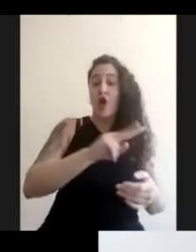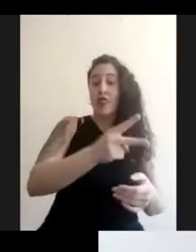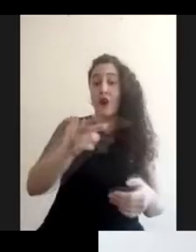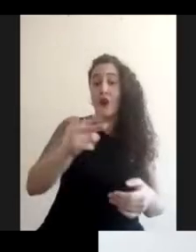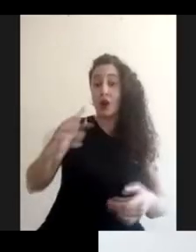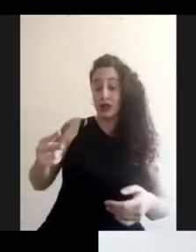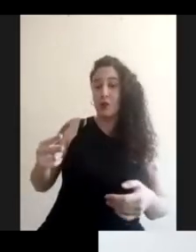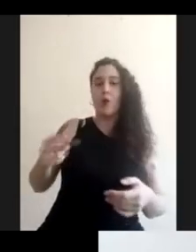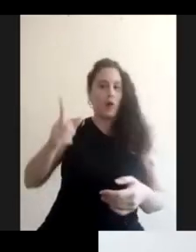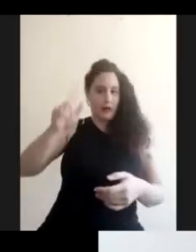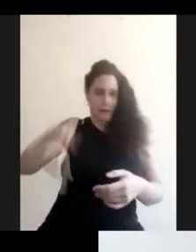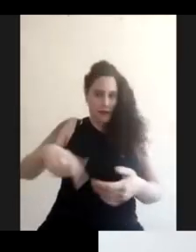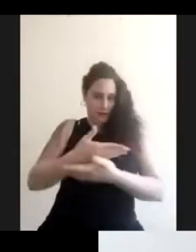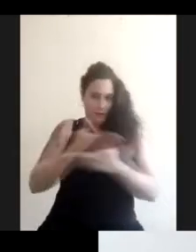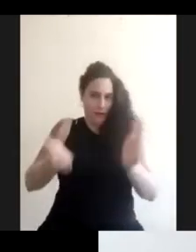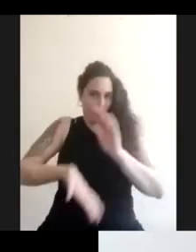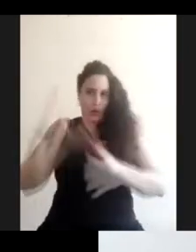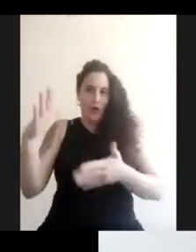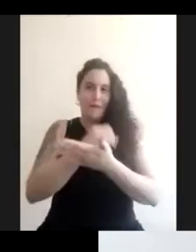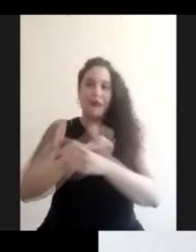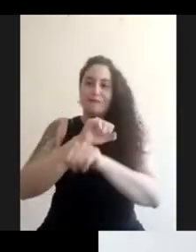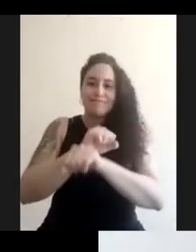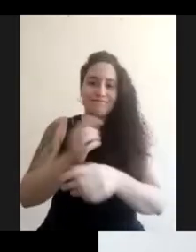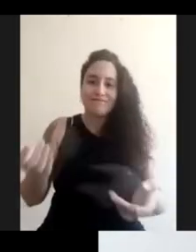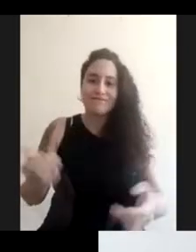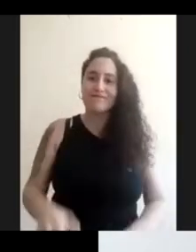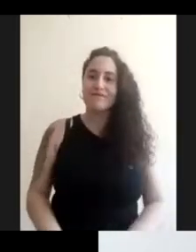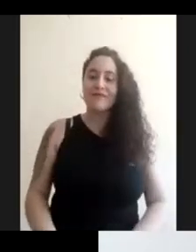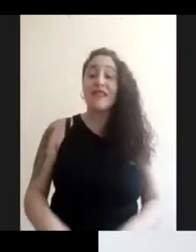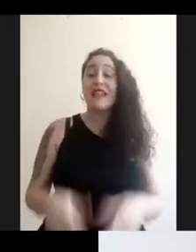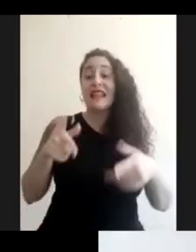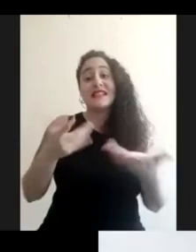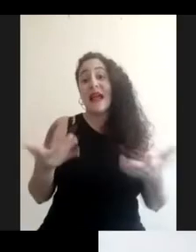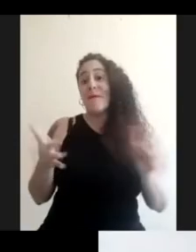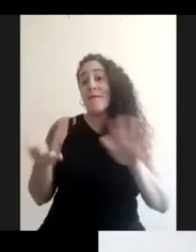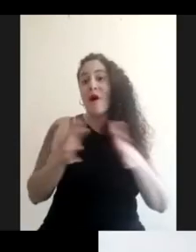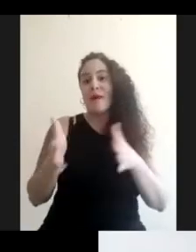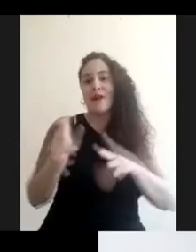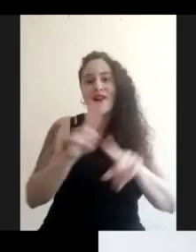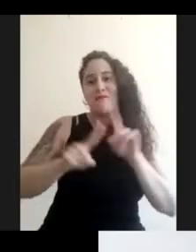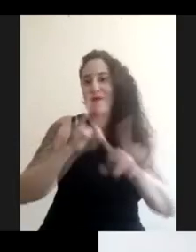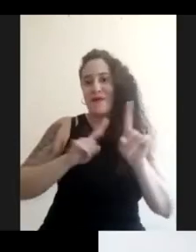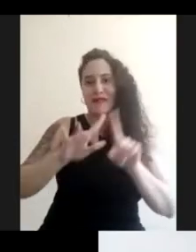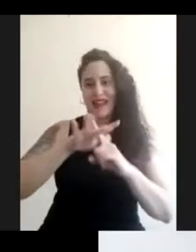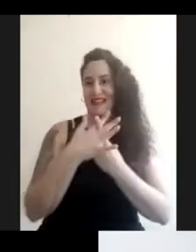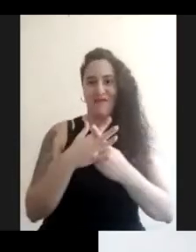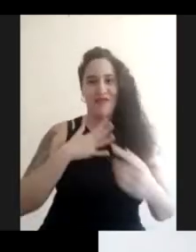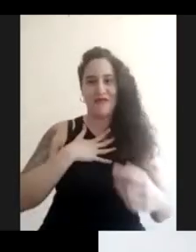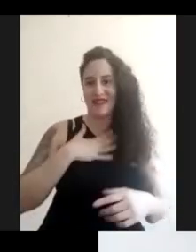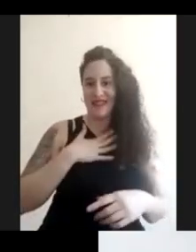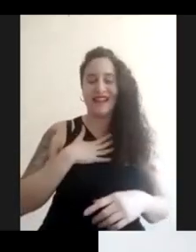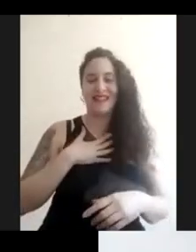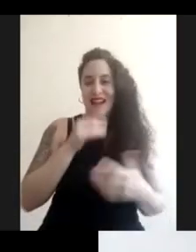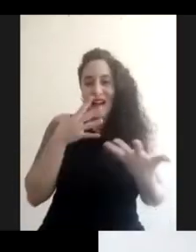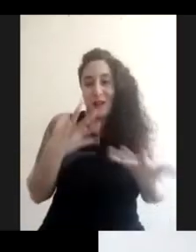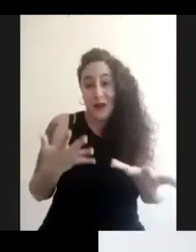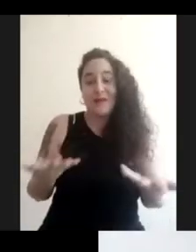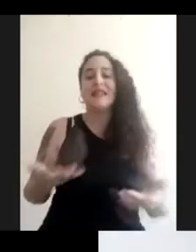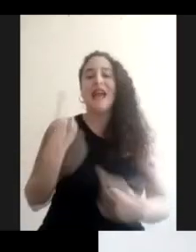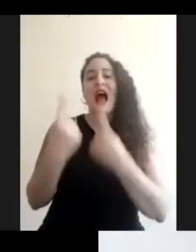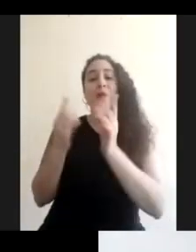vamos al paro. Y esa es la más o menos situación que tenemos. Hay